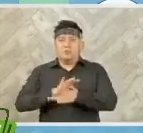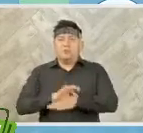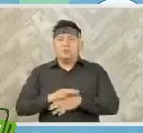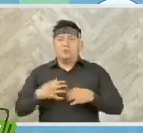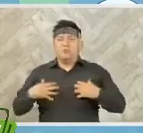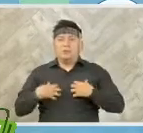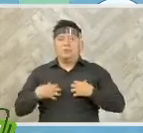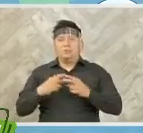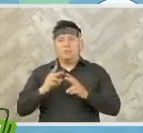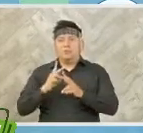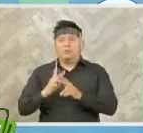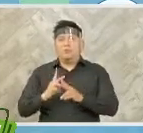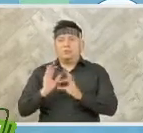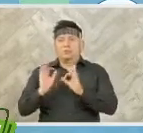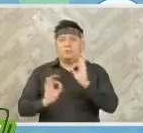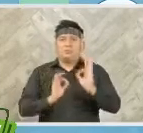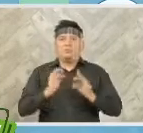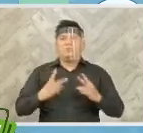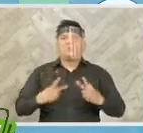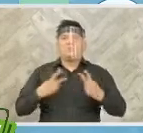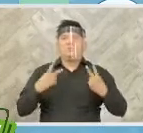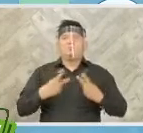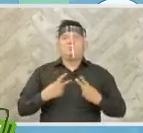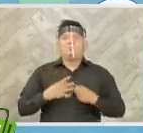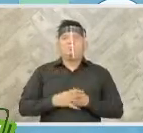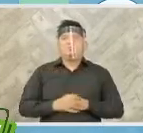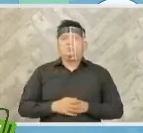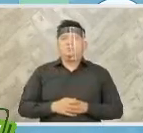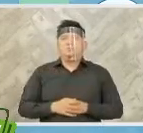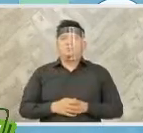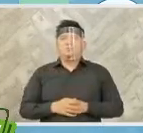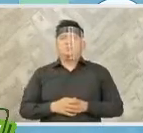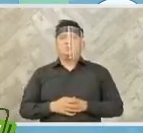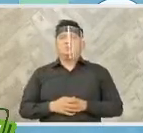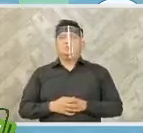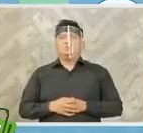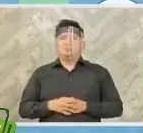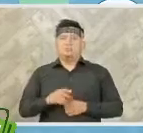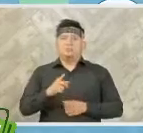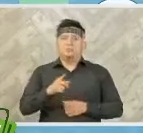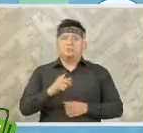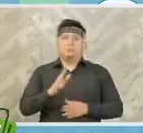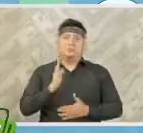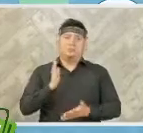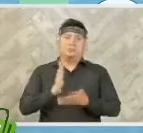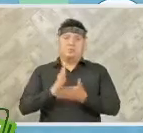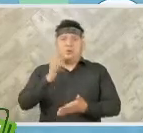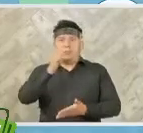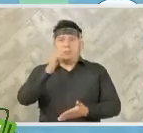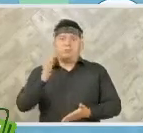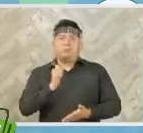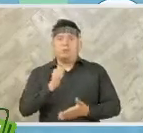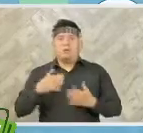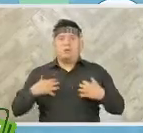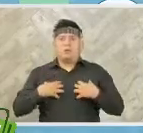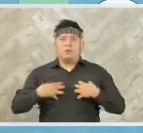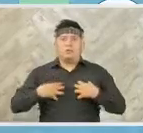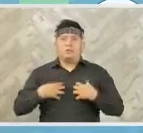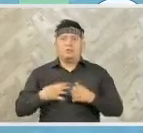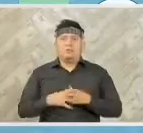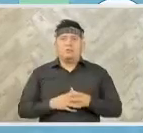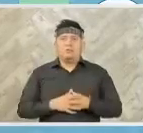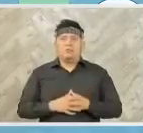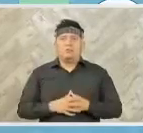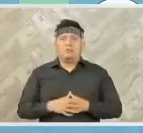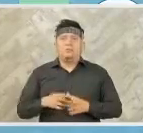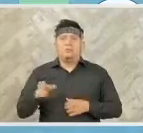vida, porque muchos de los embarazos de estos animales generan en